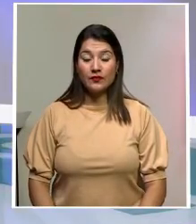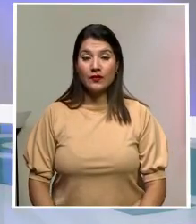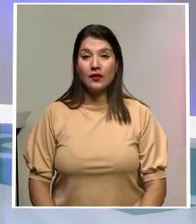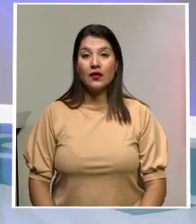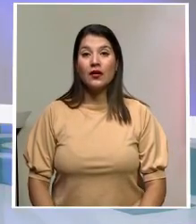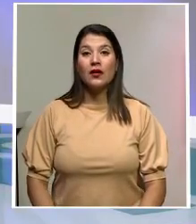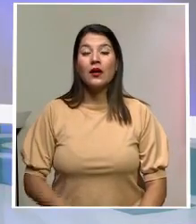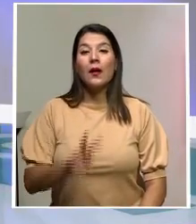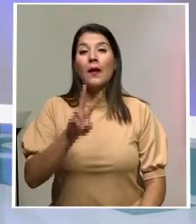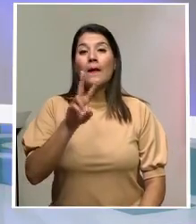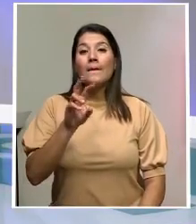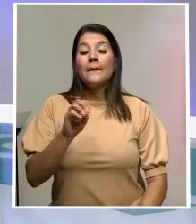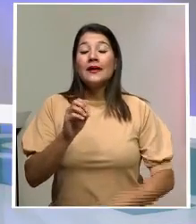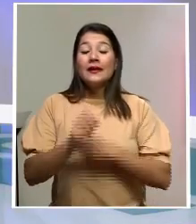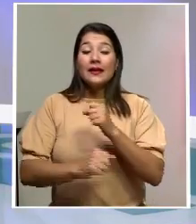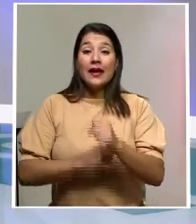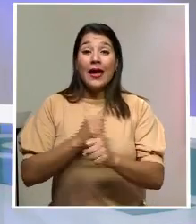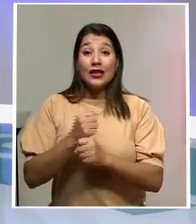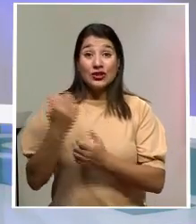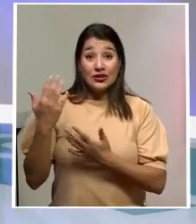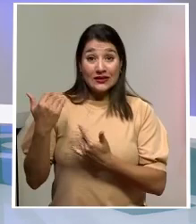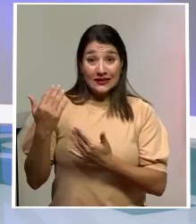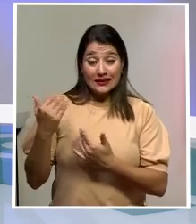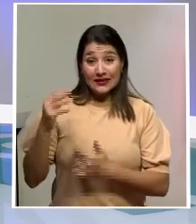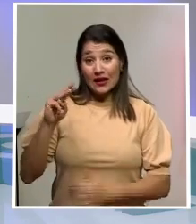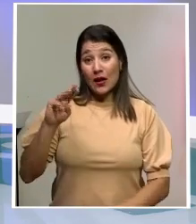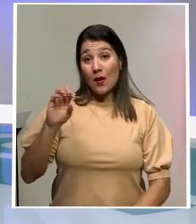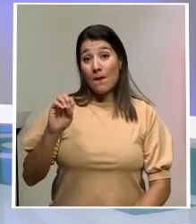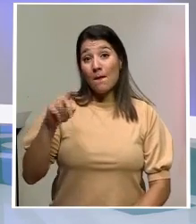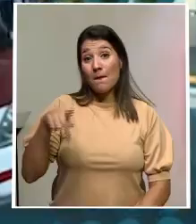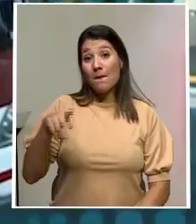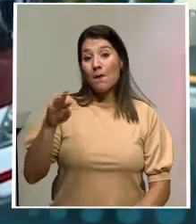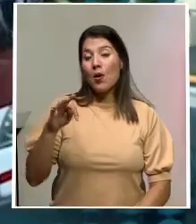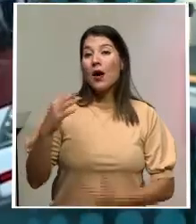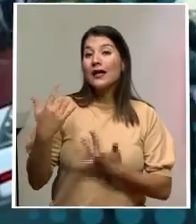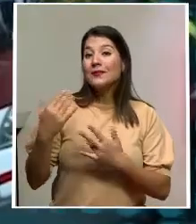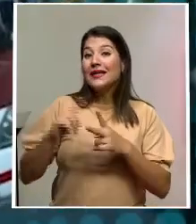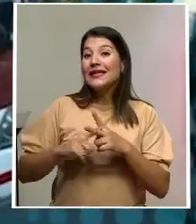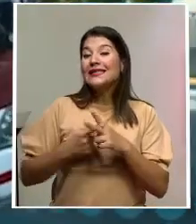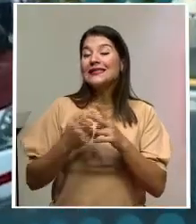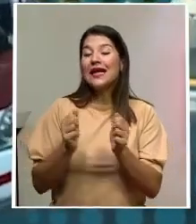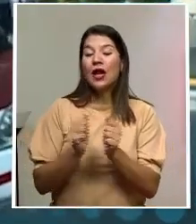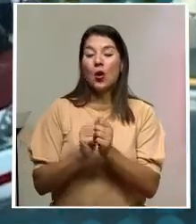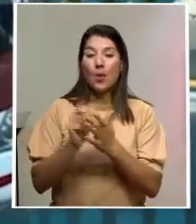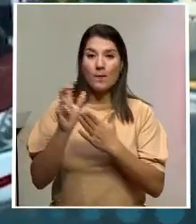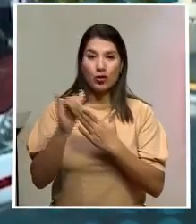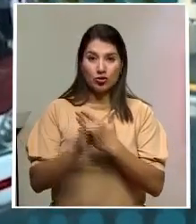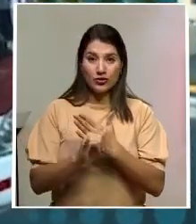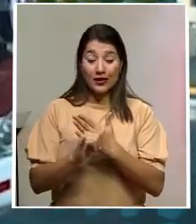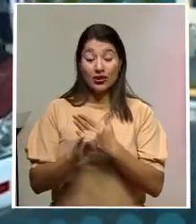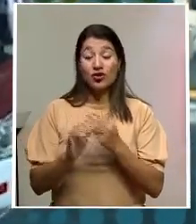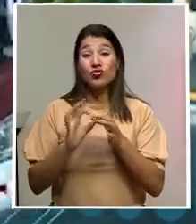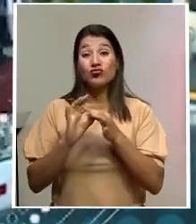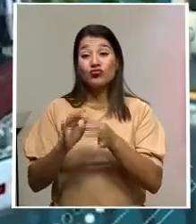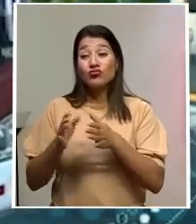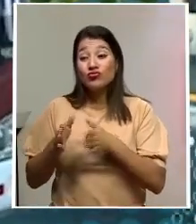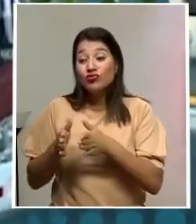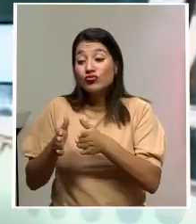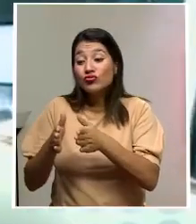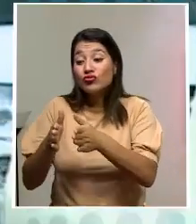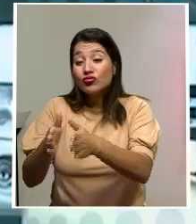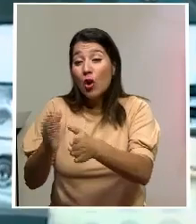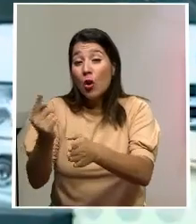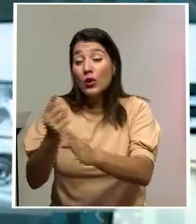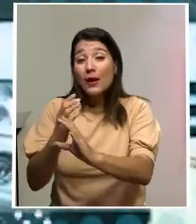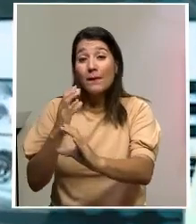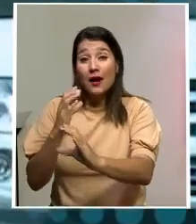Tras 20 años de espera, el MOP espera iniciar pronto con el proyecto de sectorización en el área